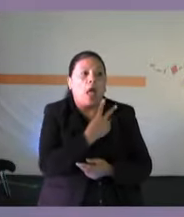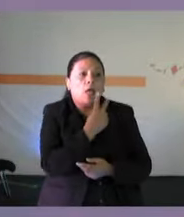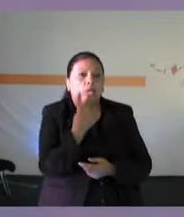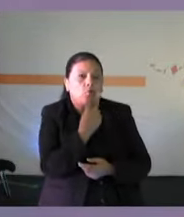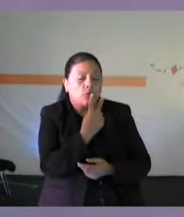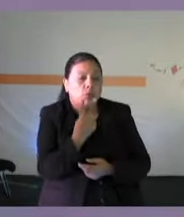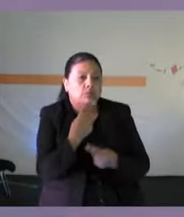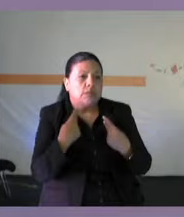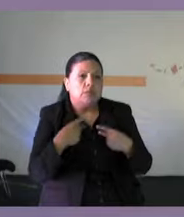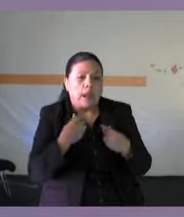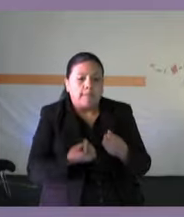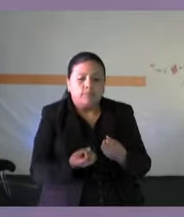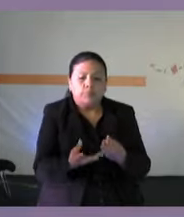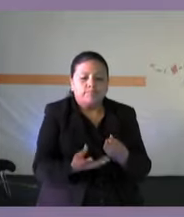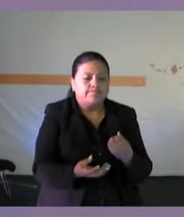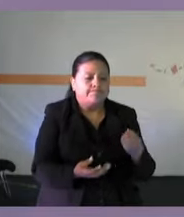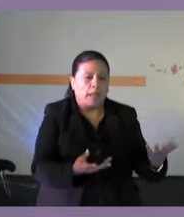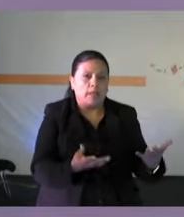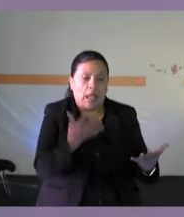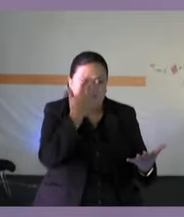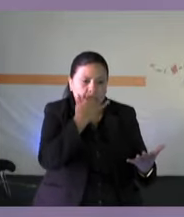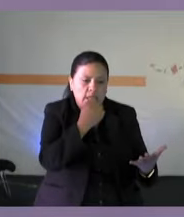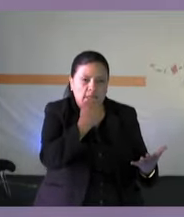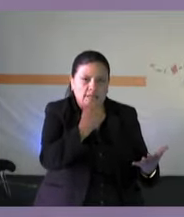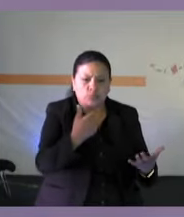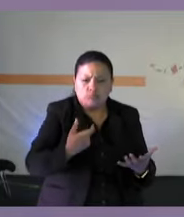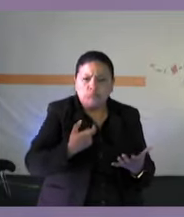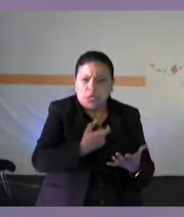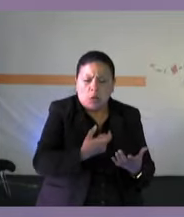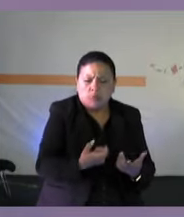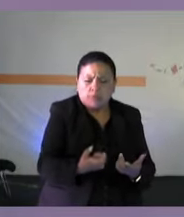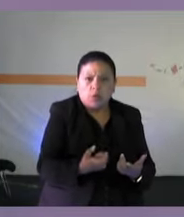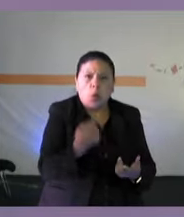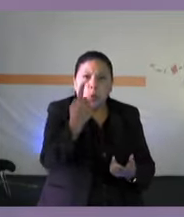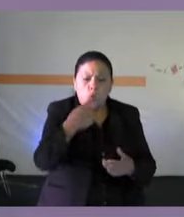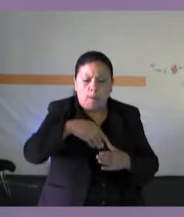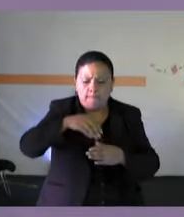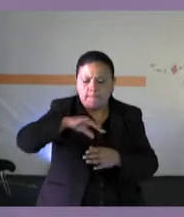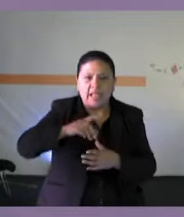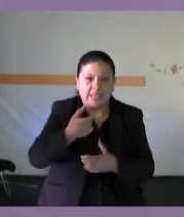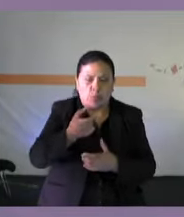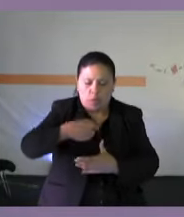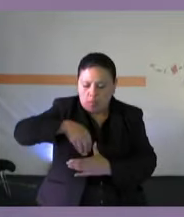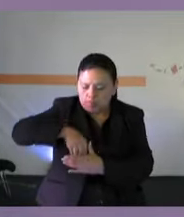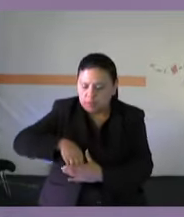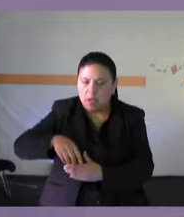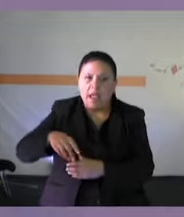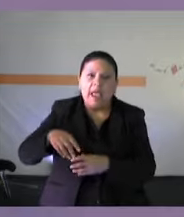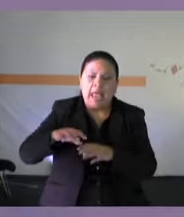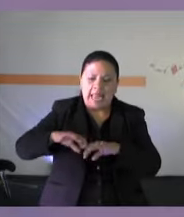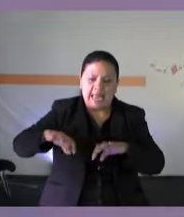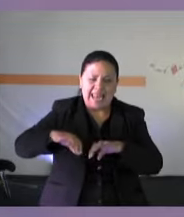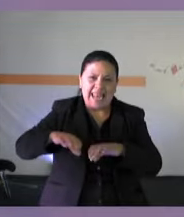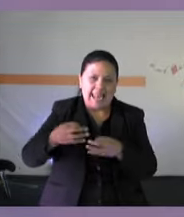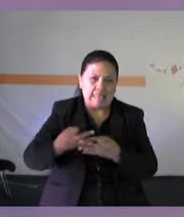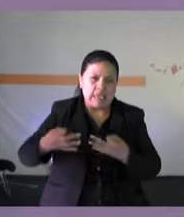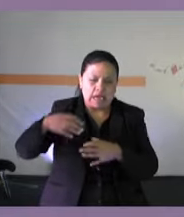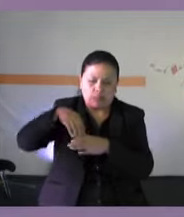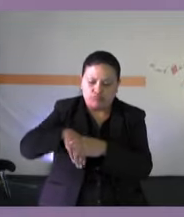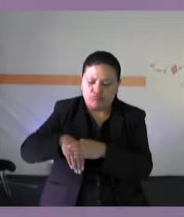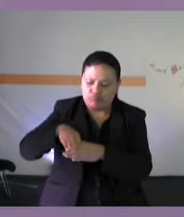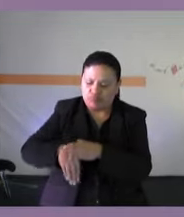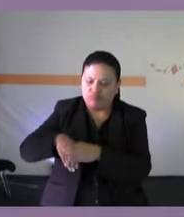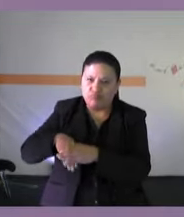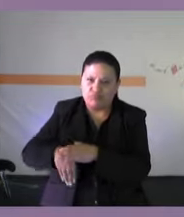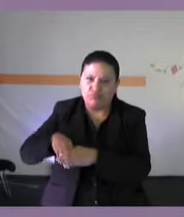daban talentos, que eran una moneda, y entonces uno lo enterraba y lo mantenía como